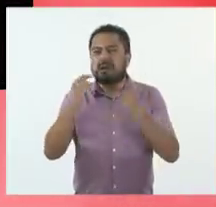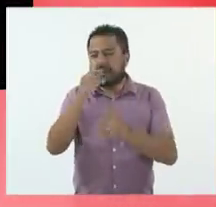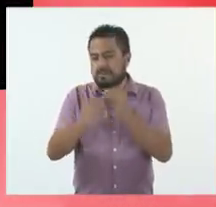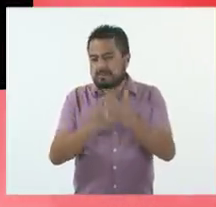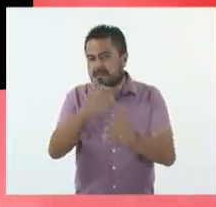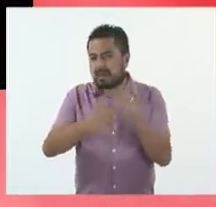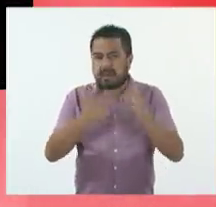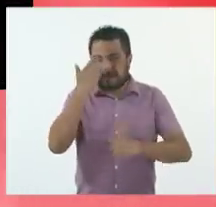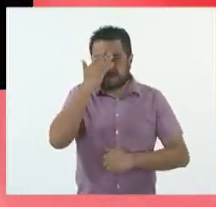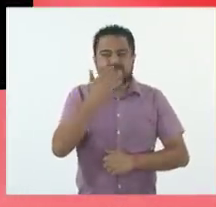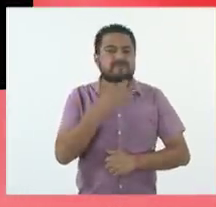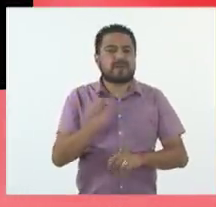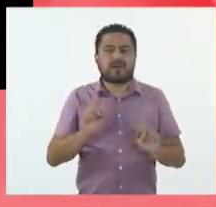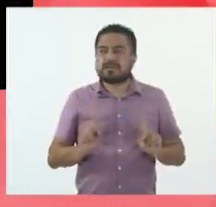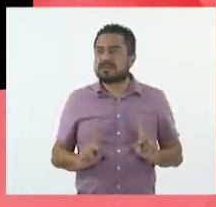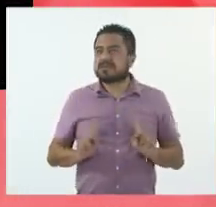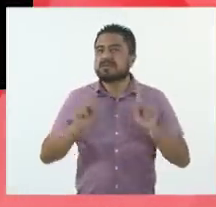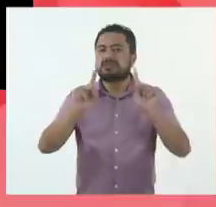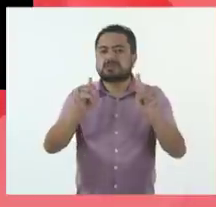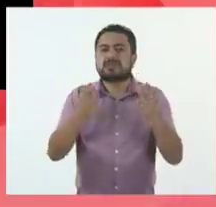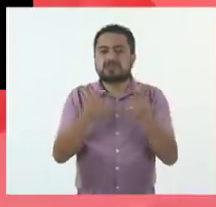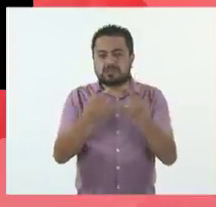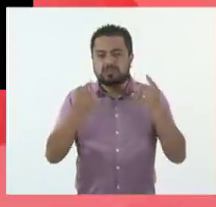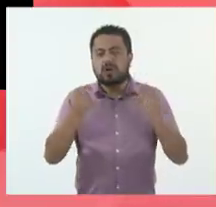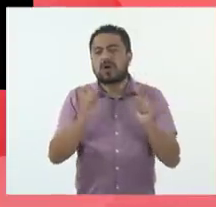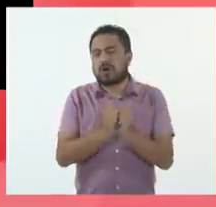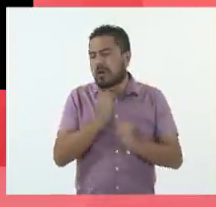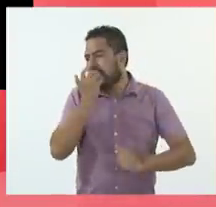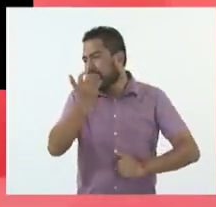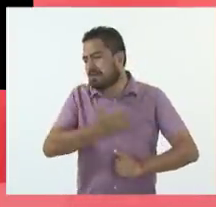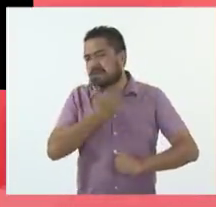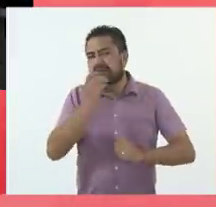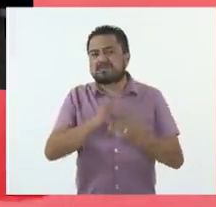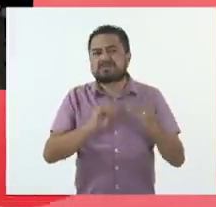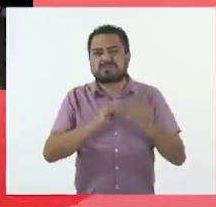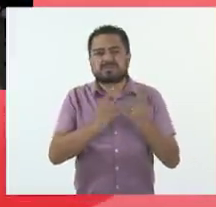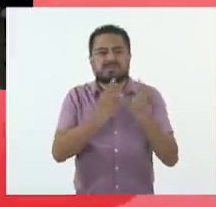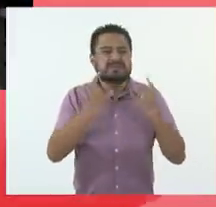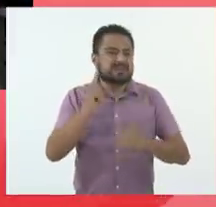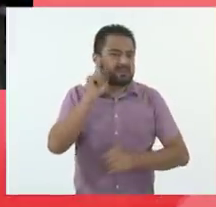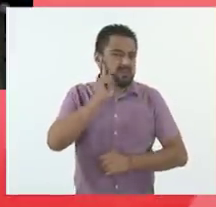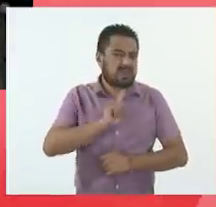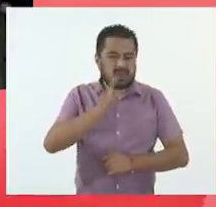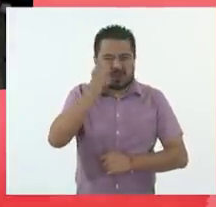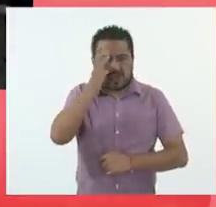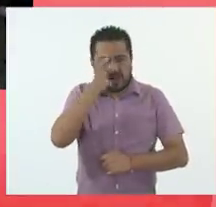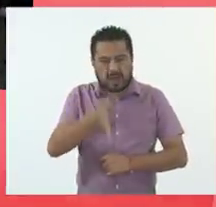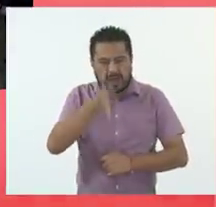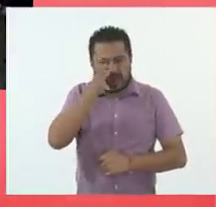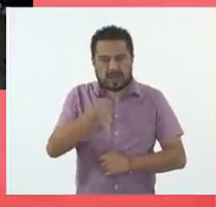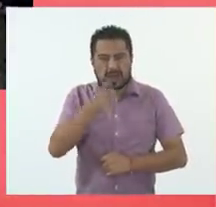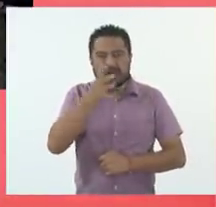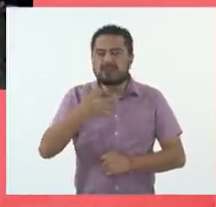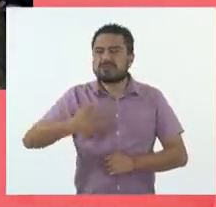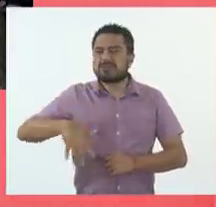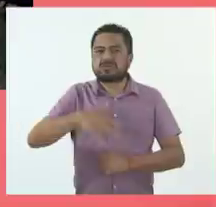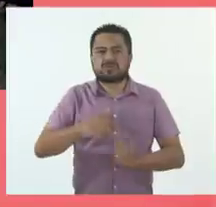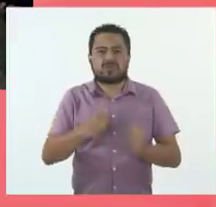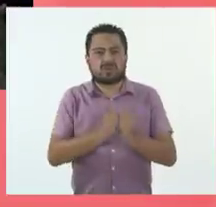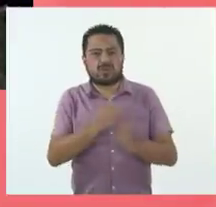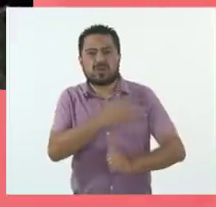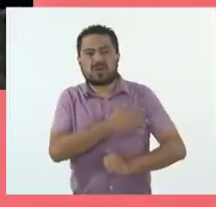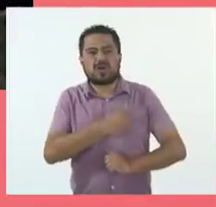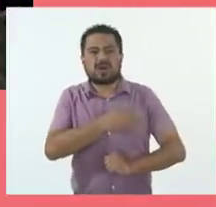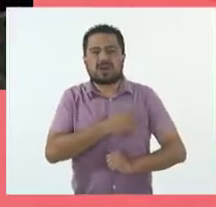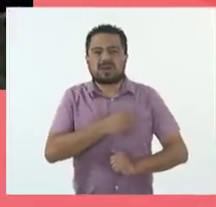en el famoso Puente de la Historia, con la tradicional leyenda de La Llorona, que busca eternamente a sus hijos por